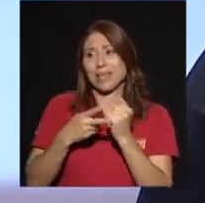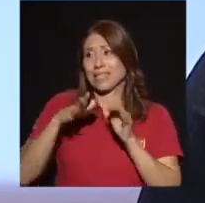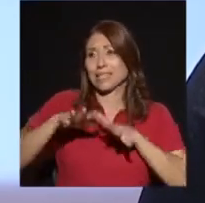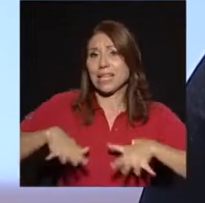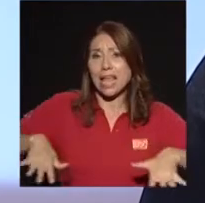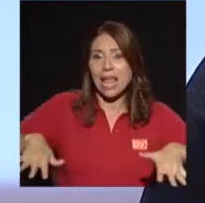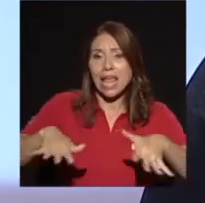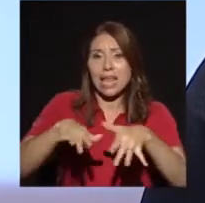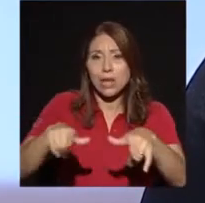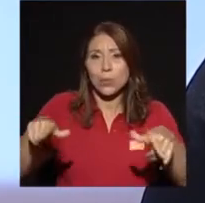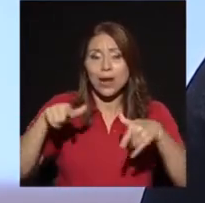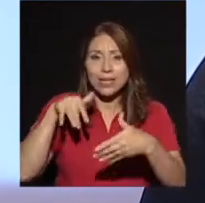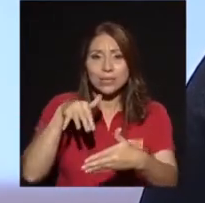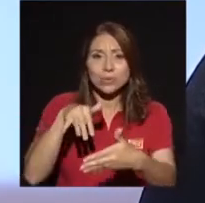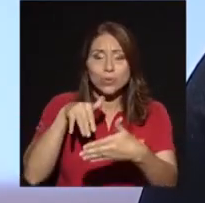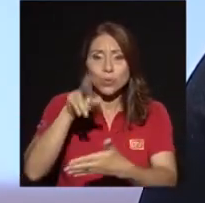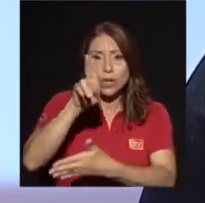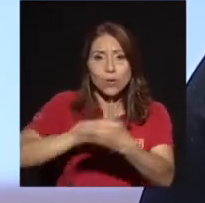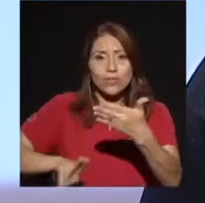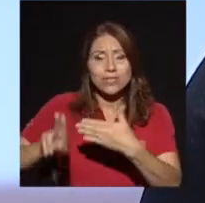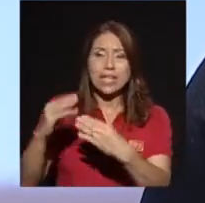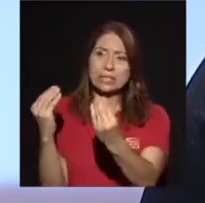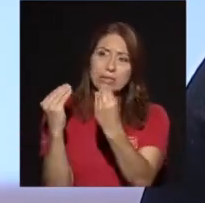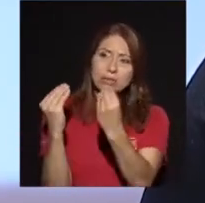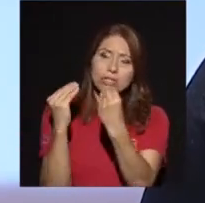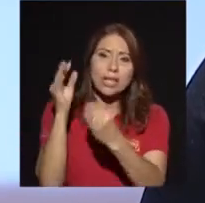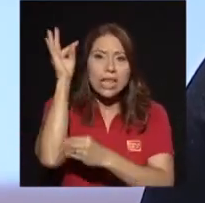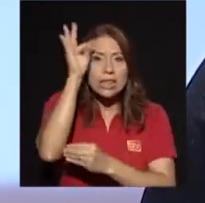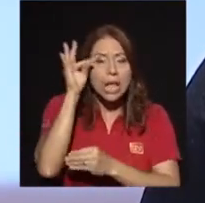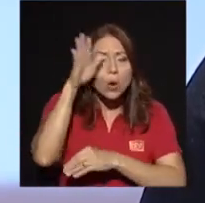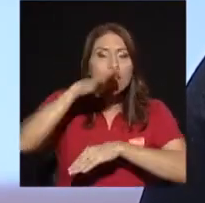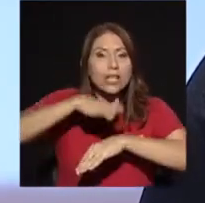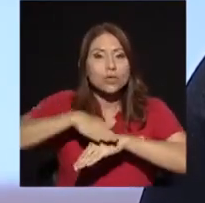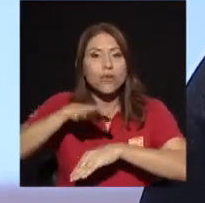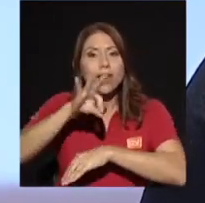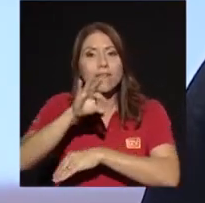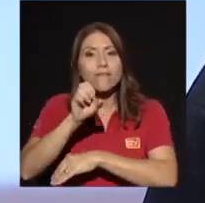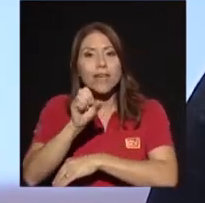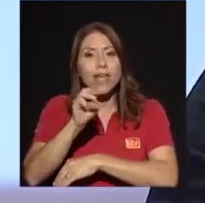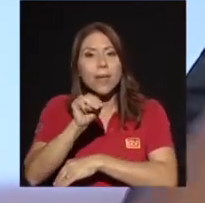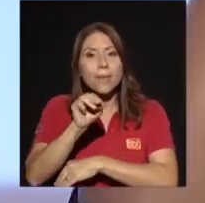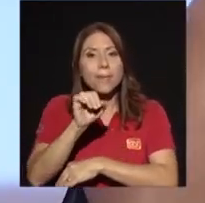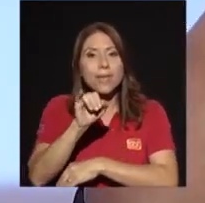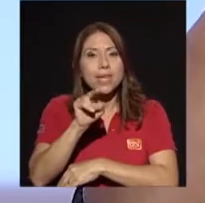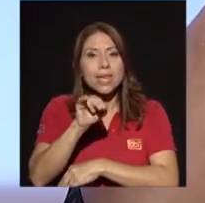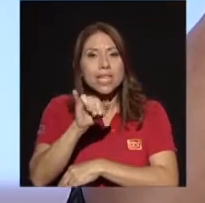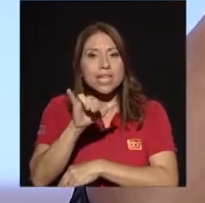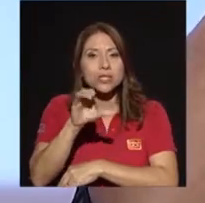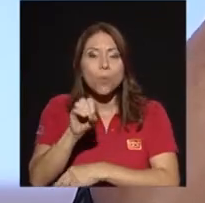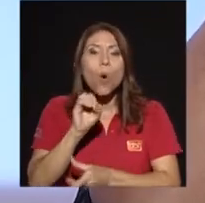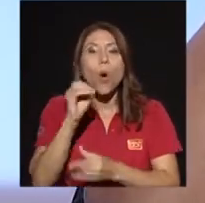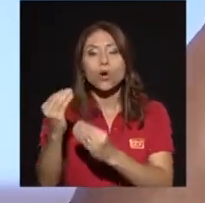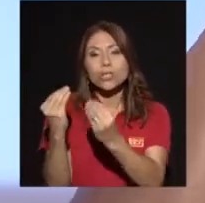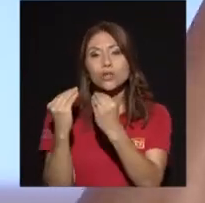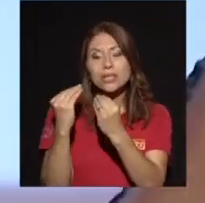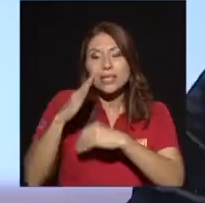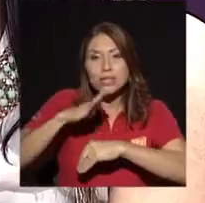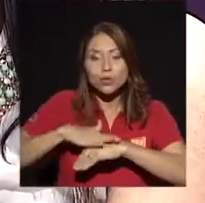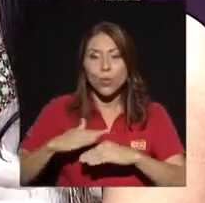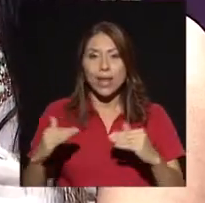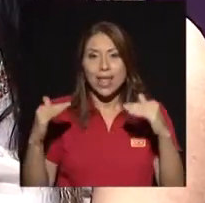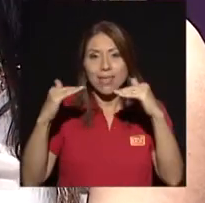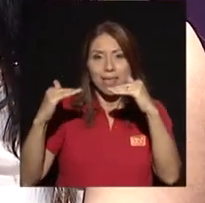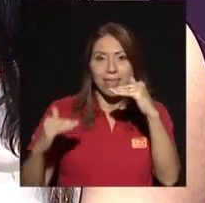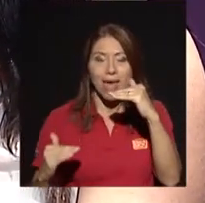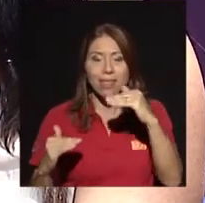enseña, ¿verdad?, toda la parte teórica sobre el feminismo o se nos enseña sobre las inequidades, pero